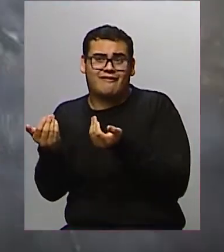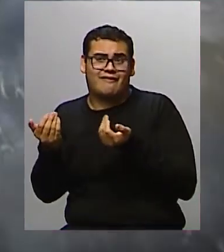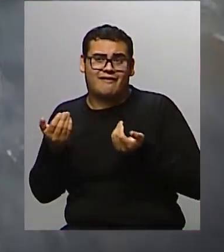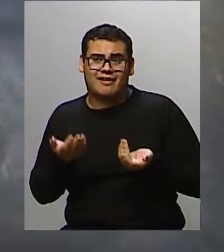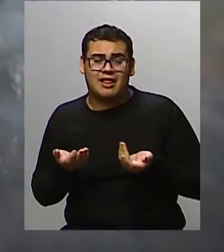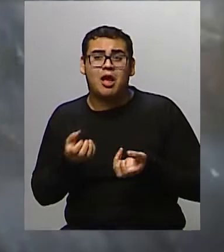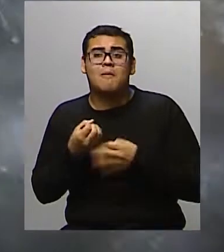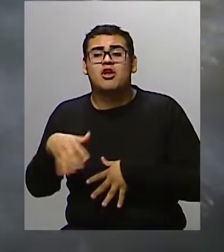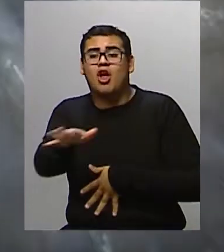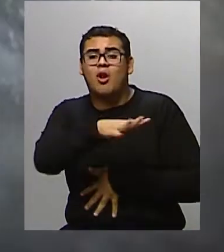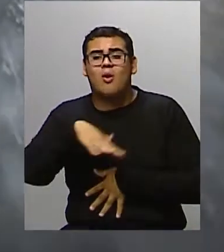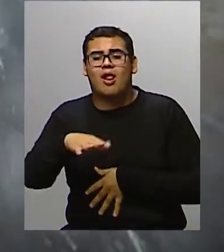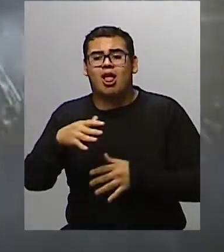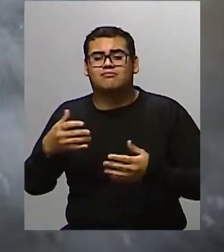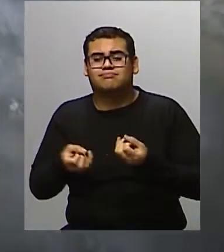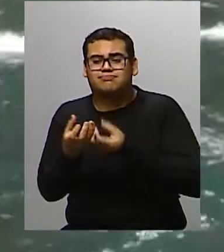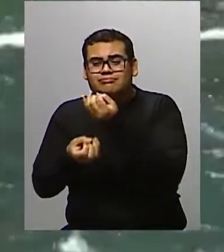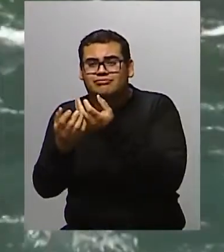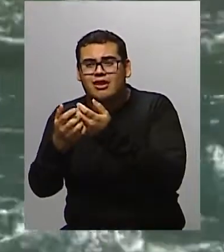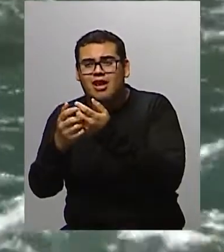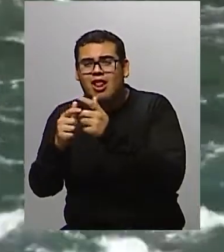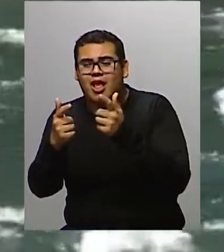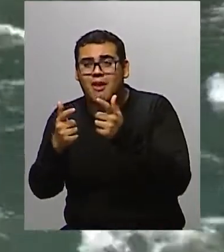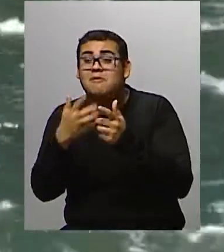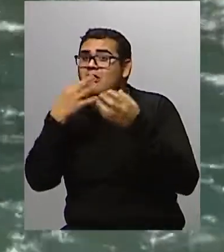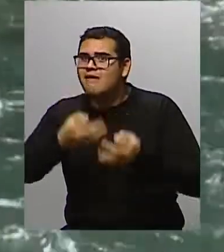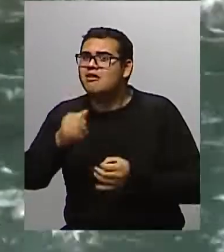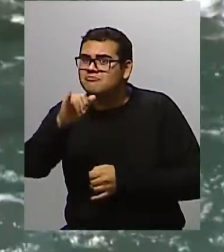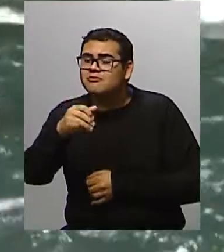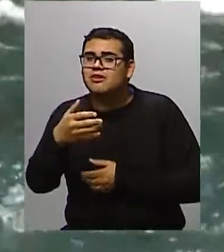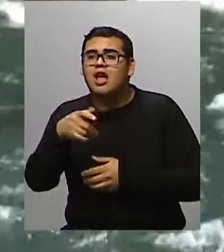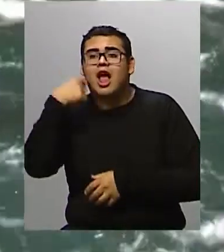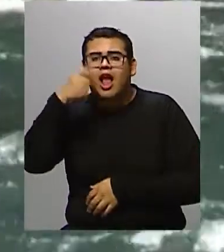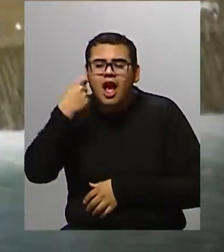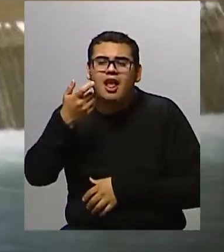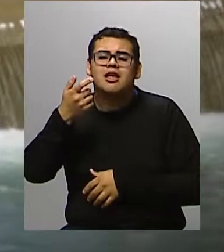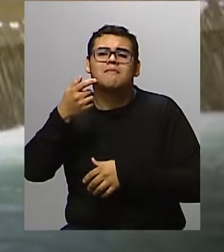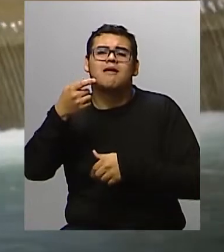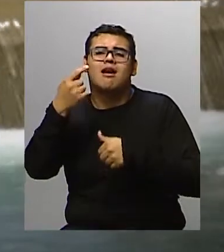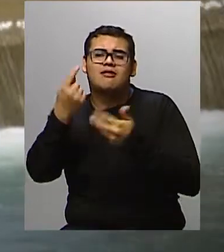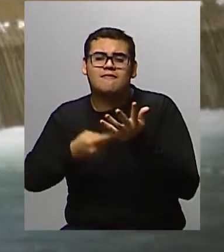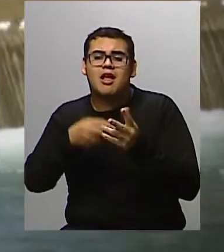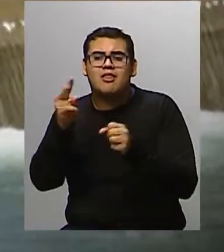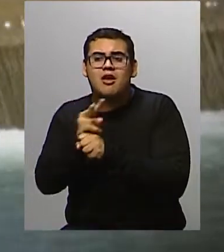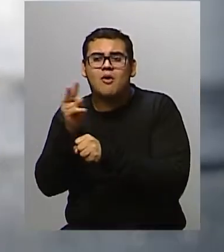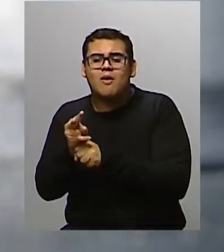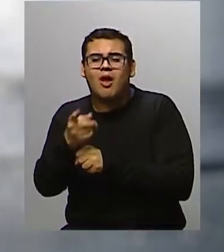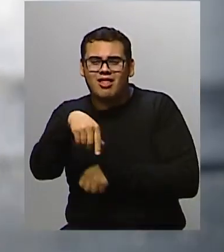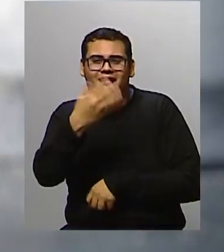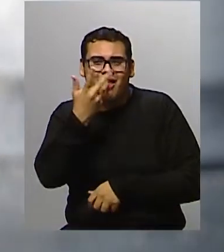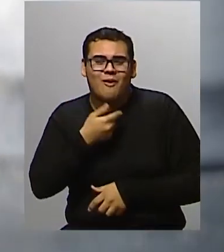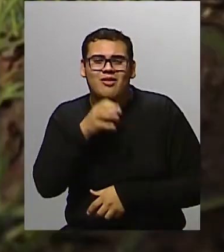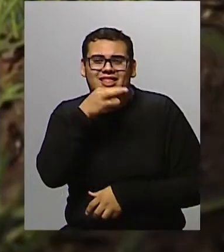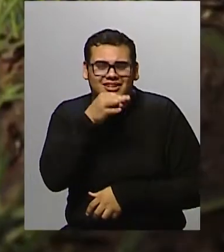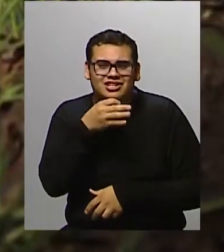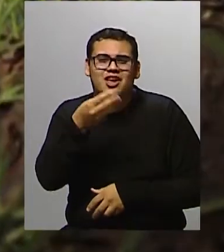no productivos, sin embargo, son productores ganaderos, crianceros de cabra, y a todos nos gusta comernos un chivito